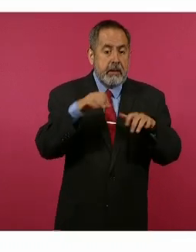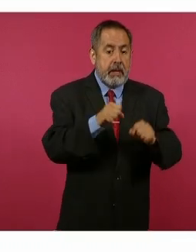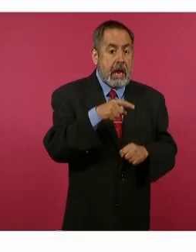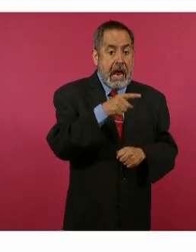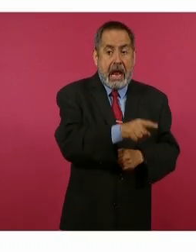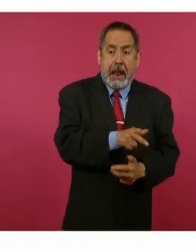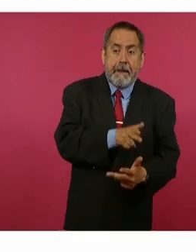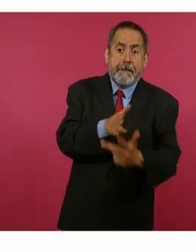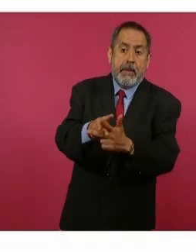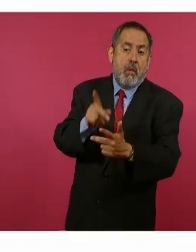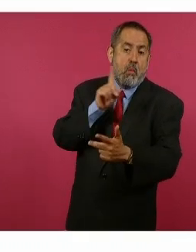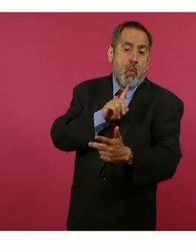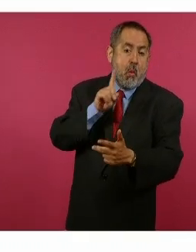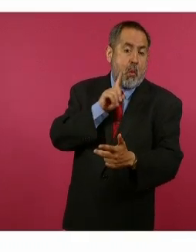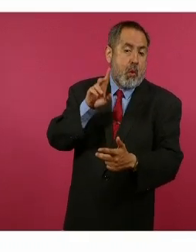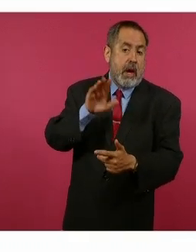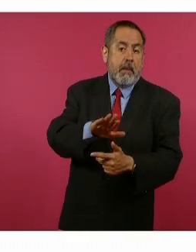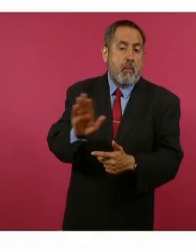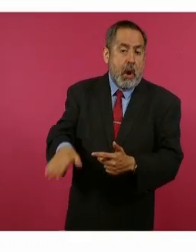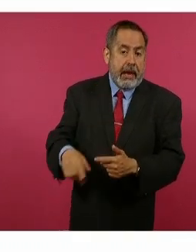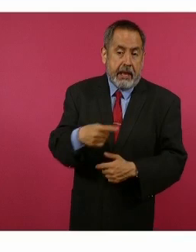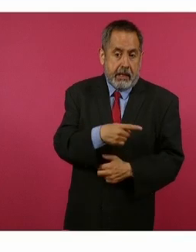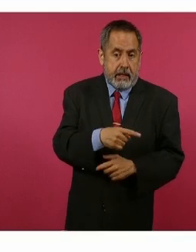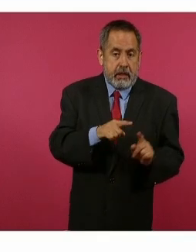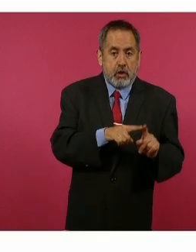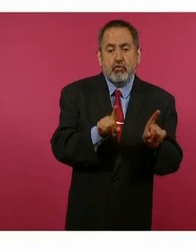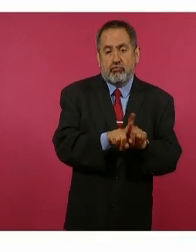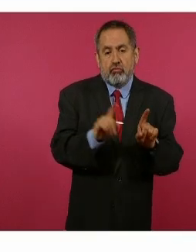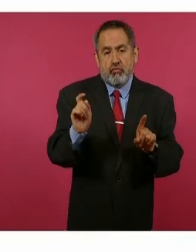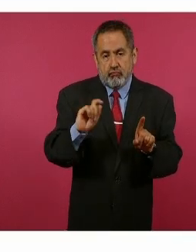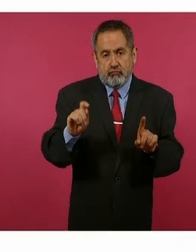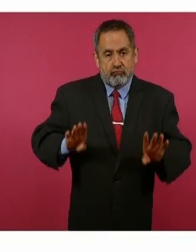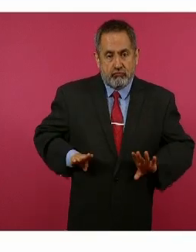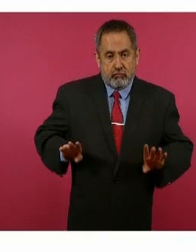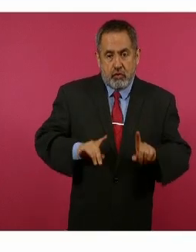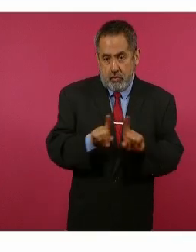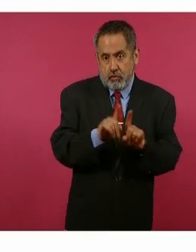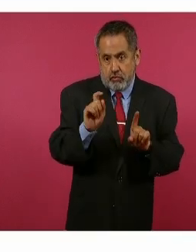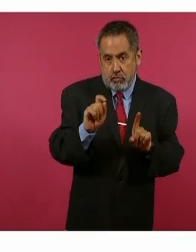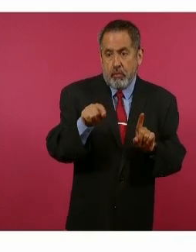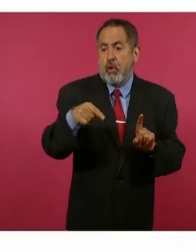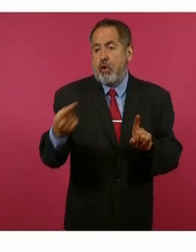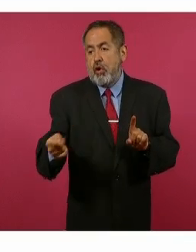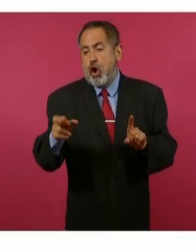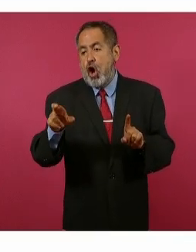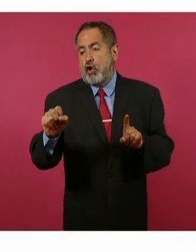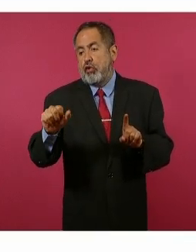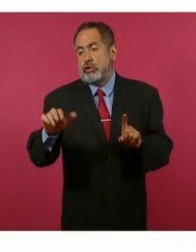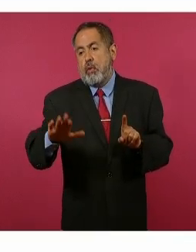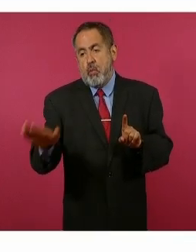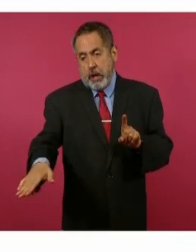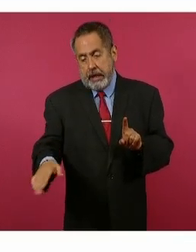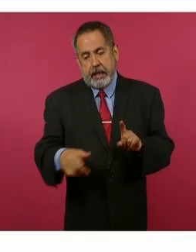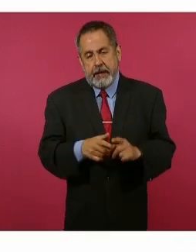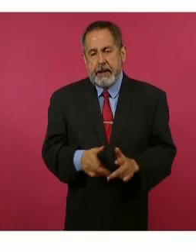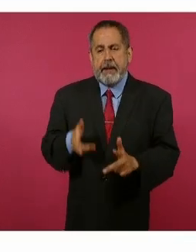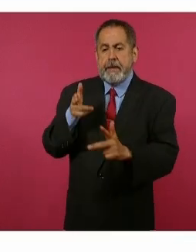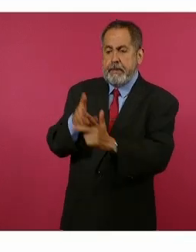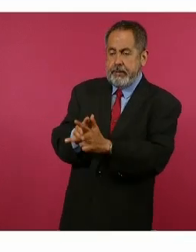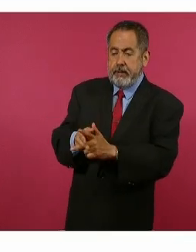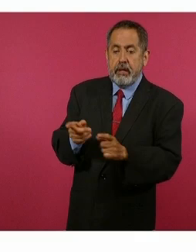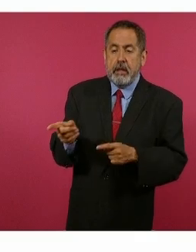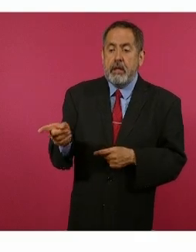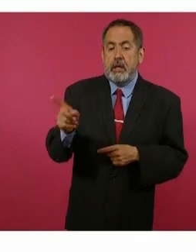feminicidio en agravio de Rosa Eunice, era su pareja sentimental, y el homicidio calificado en grado de tentativa en